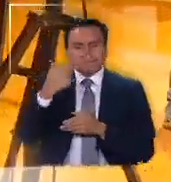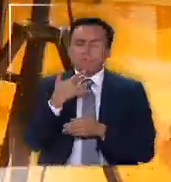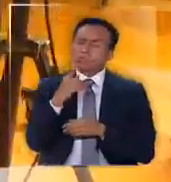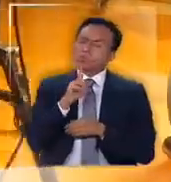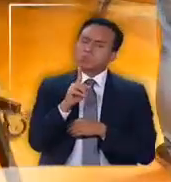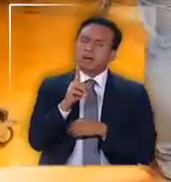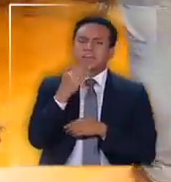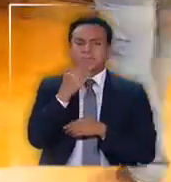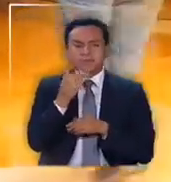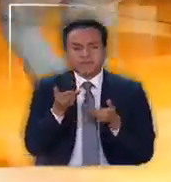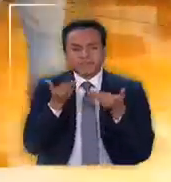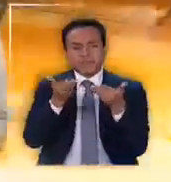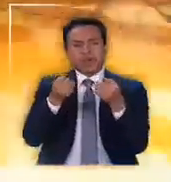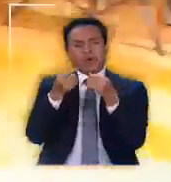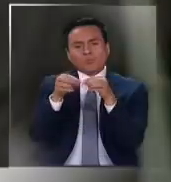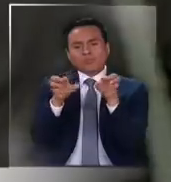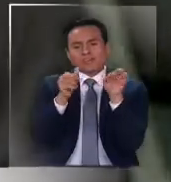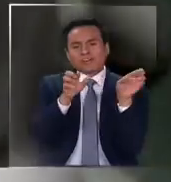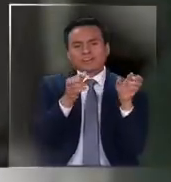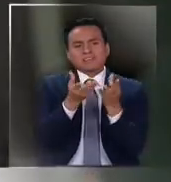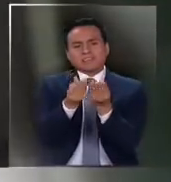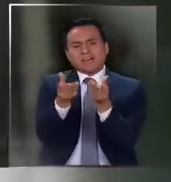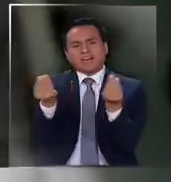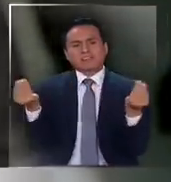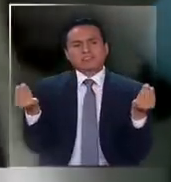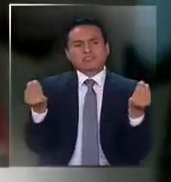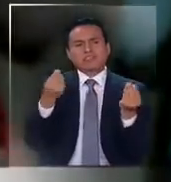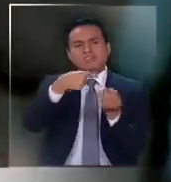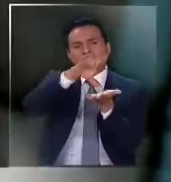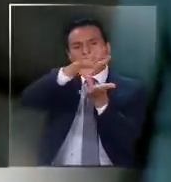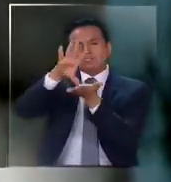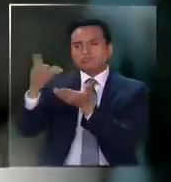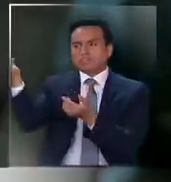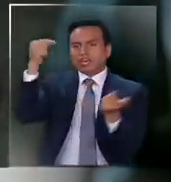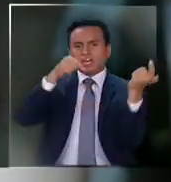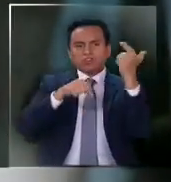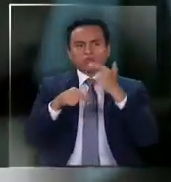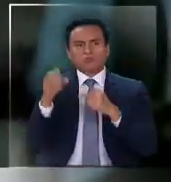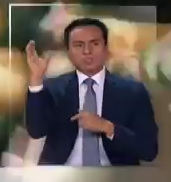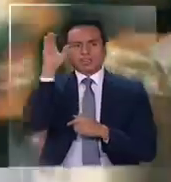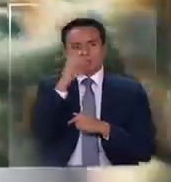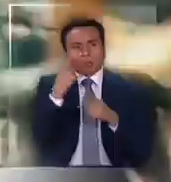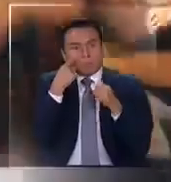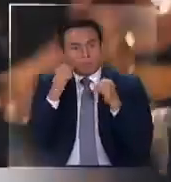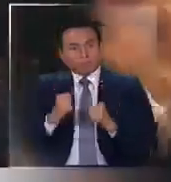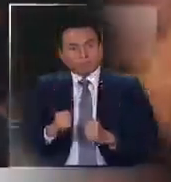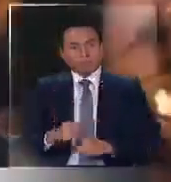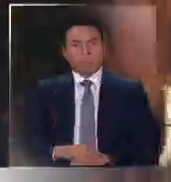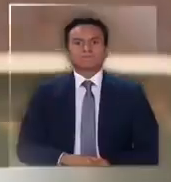no brindarles esta oportunidad a tantos extranjeros que están llegando buscando esta posibilidad?